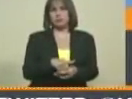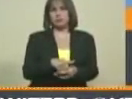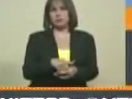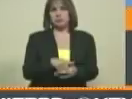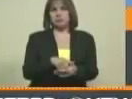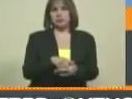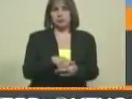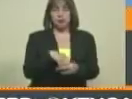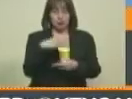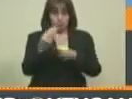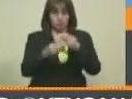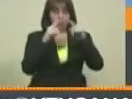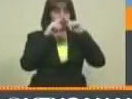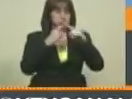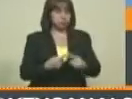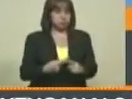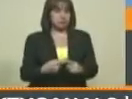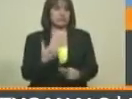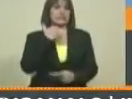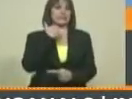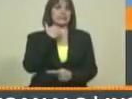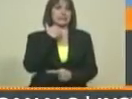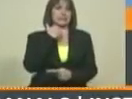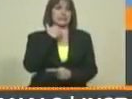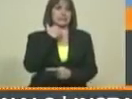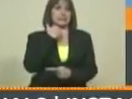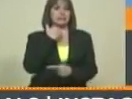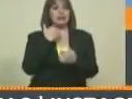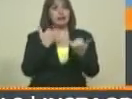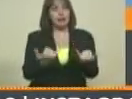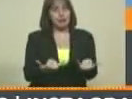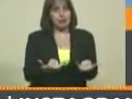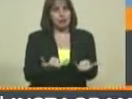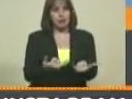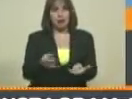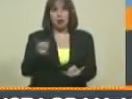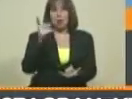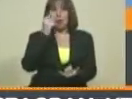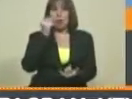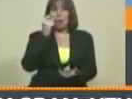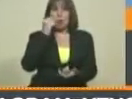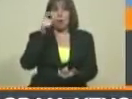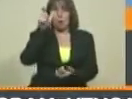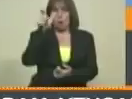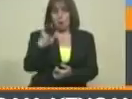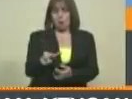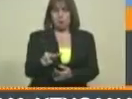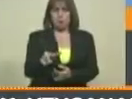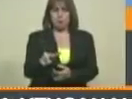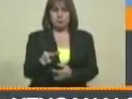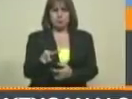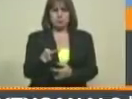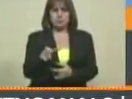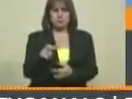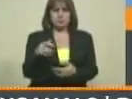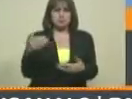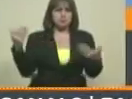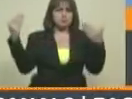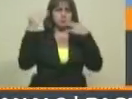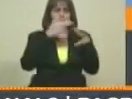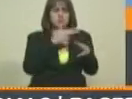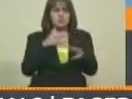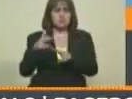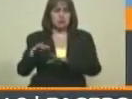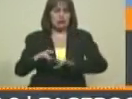Y cuando se dieron cuenta que fracasaron, entonces la basura de el sicario general, Luis Almagro, como lo llamó